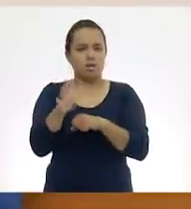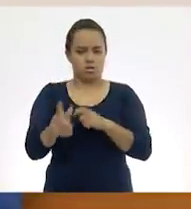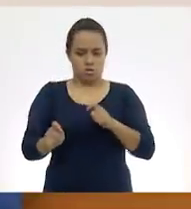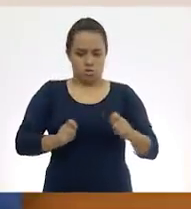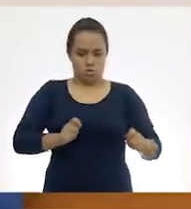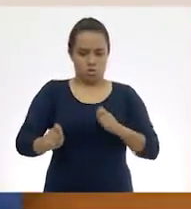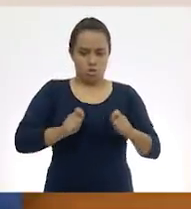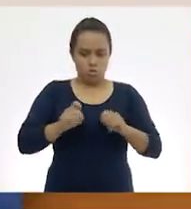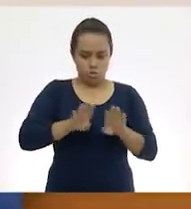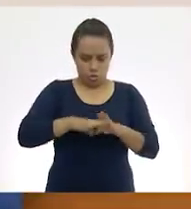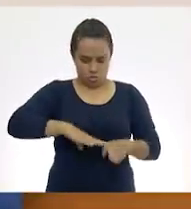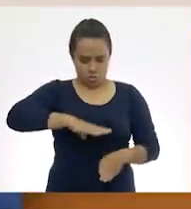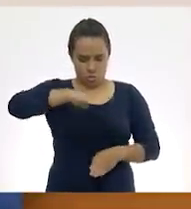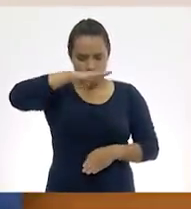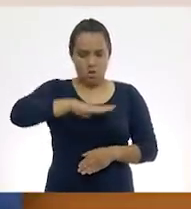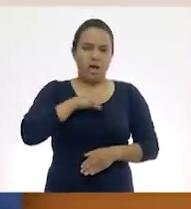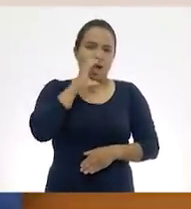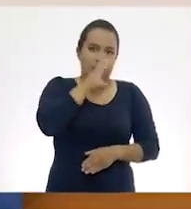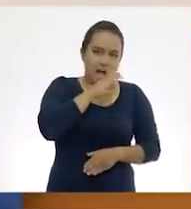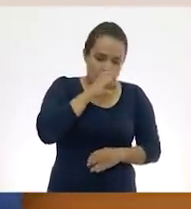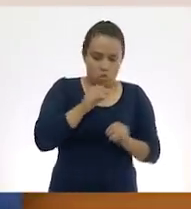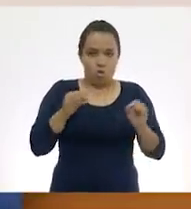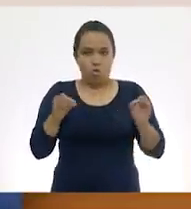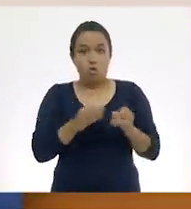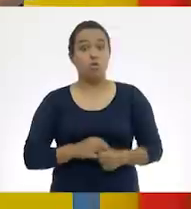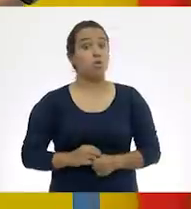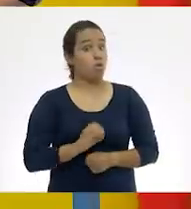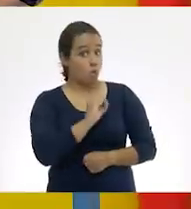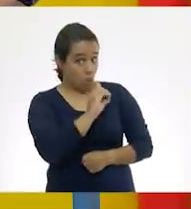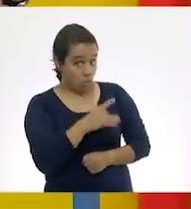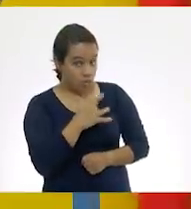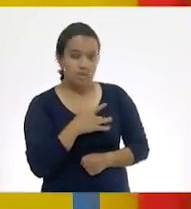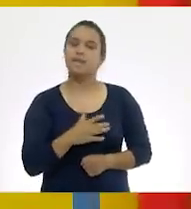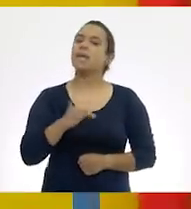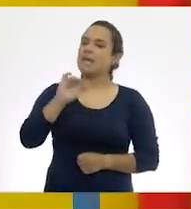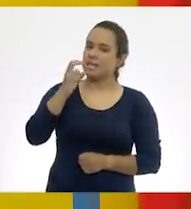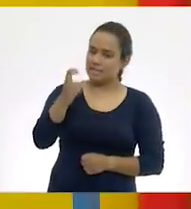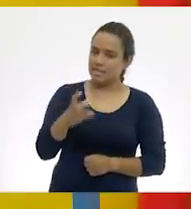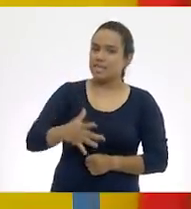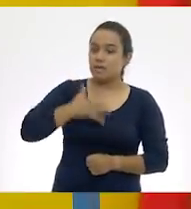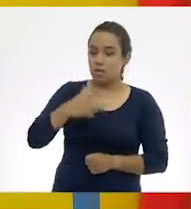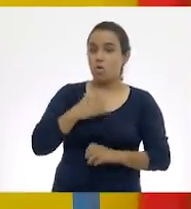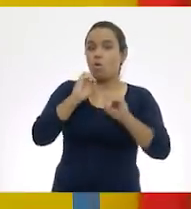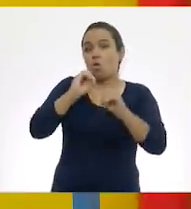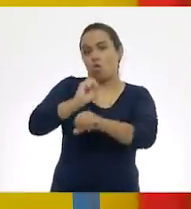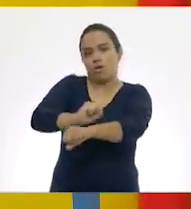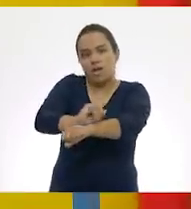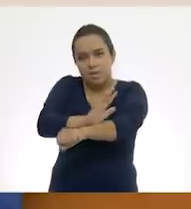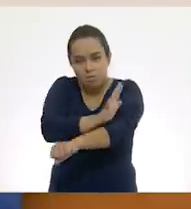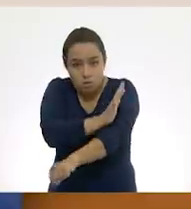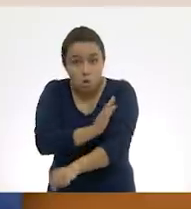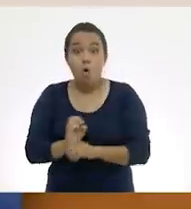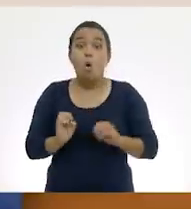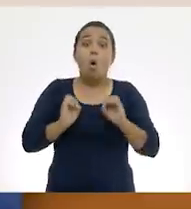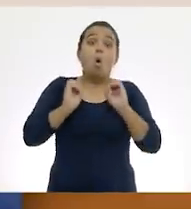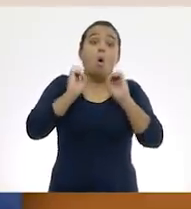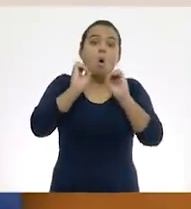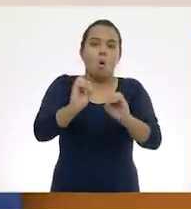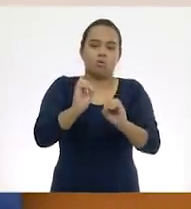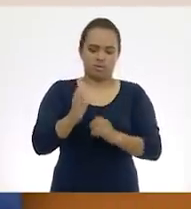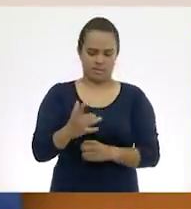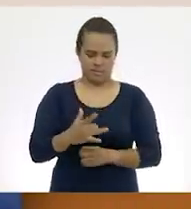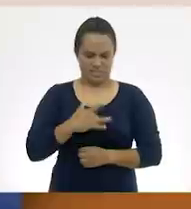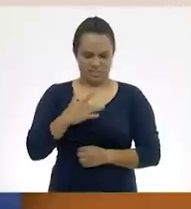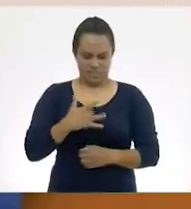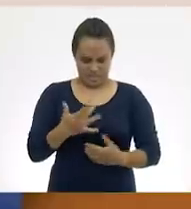de nuestra temperatura. Claro. O los sentimientos. los sentimientos y las emociones. O la